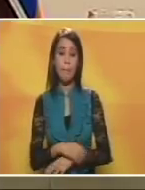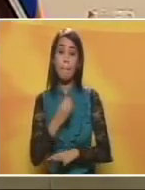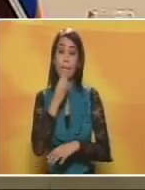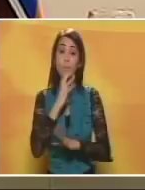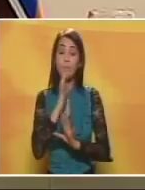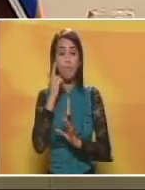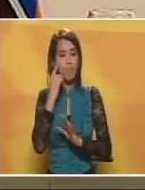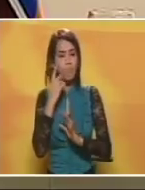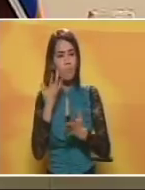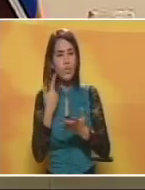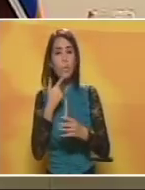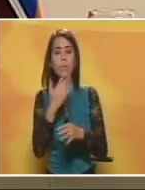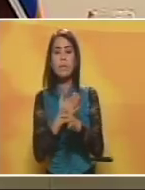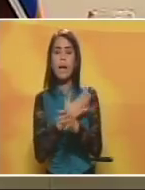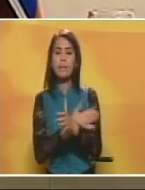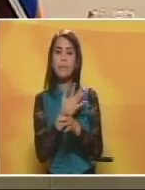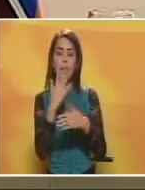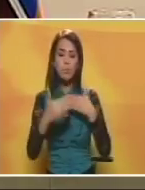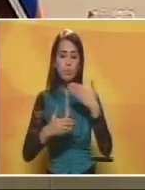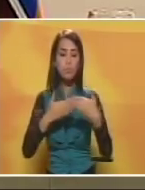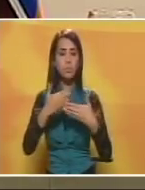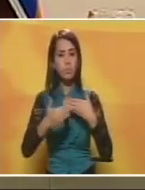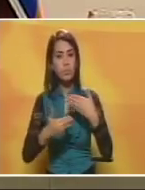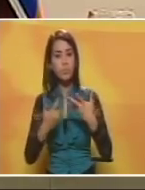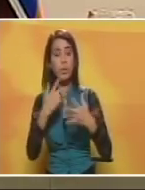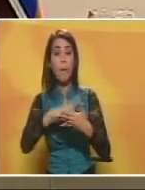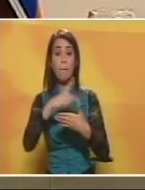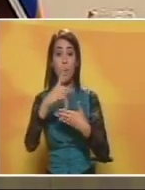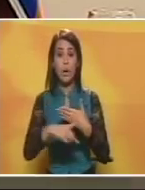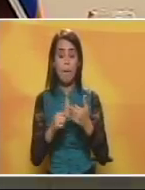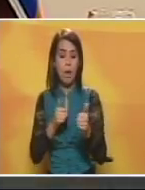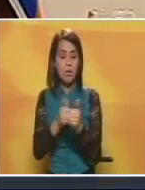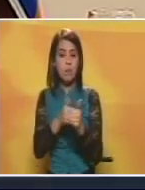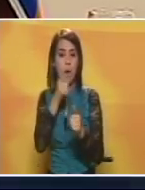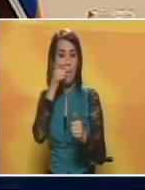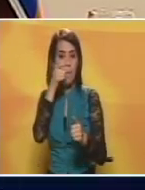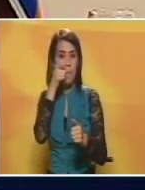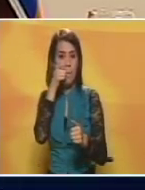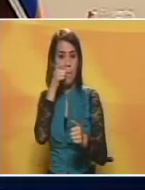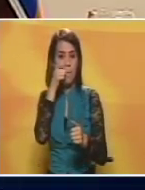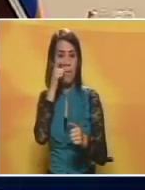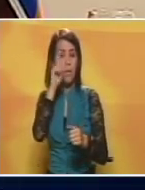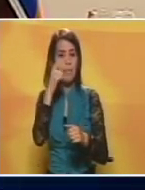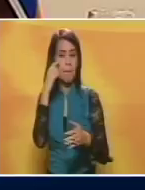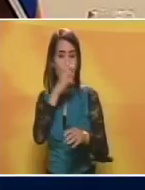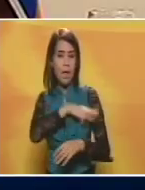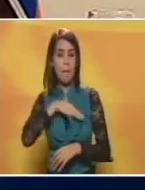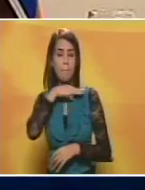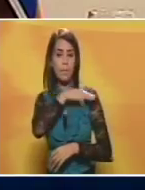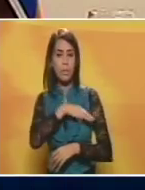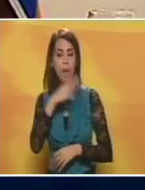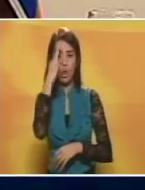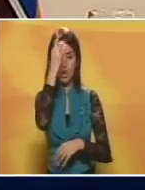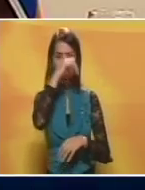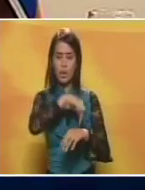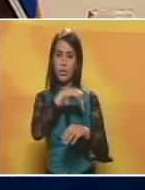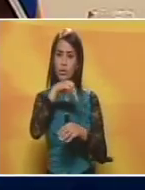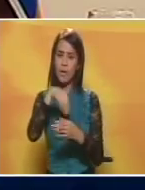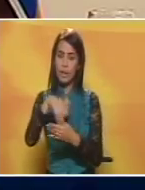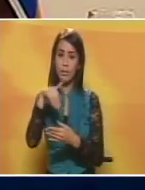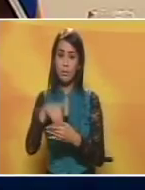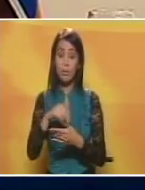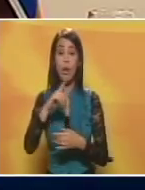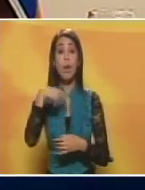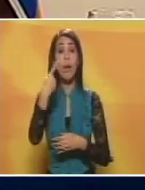Mira, como dije, sobre el balance sobre el programa de acompañamiento y de misiones del Consejo Nacional Electoral lo vamos a